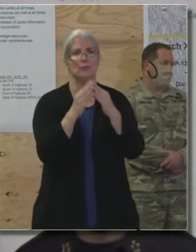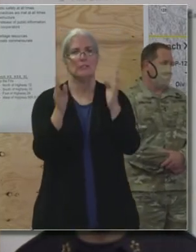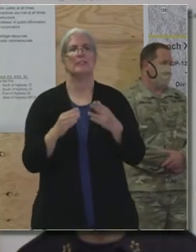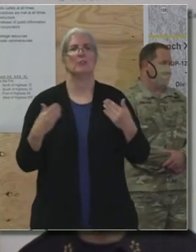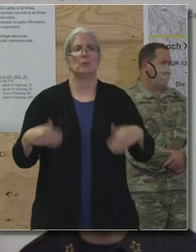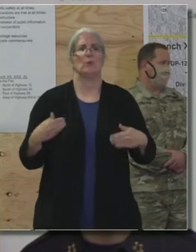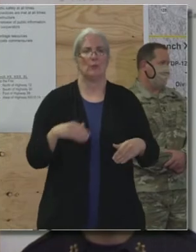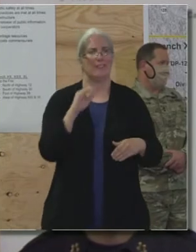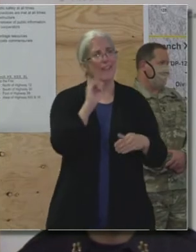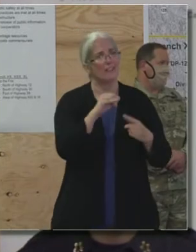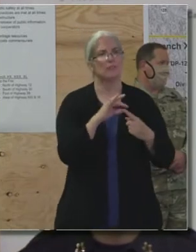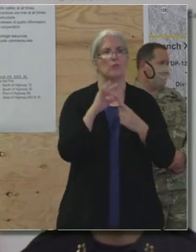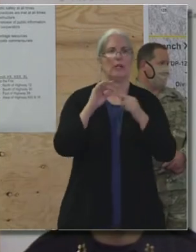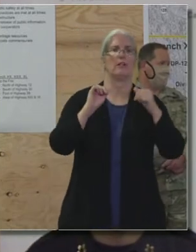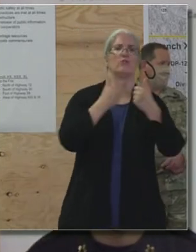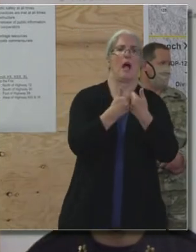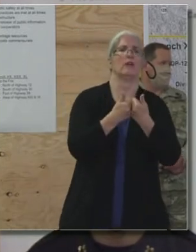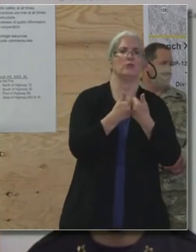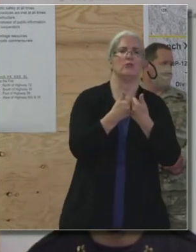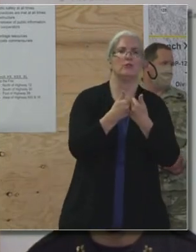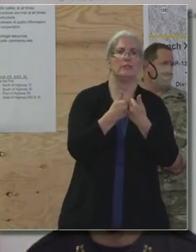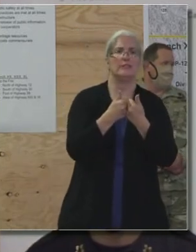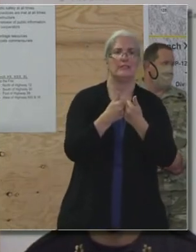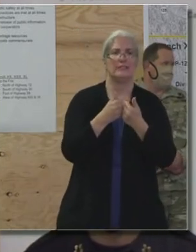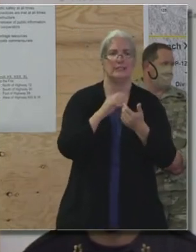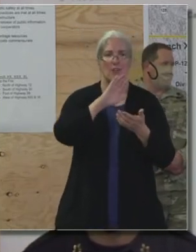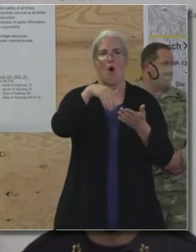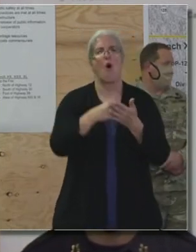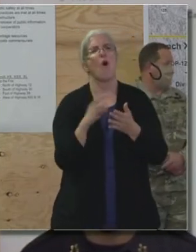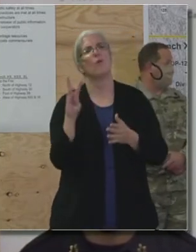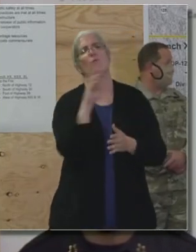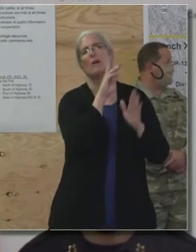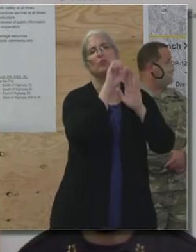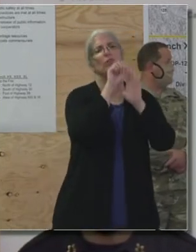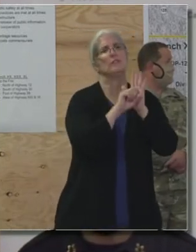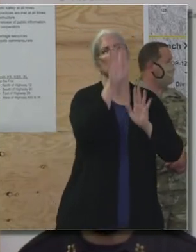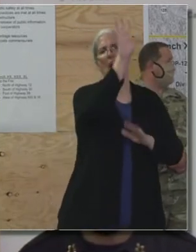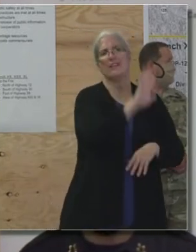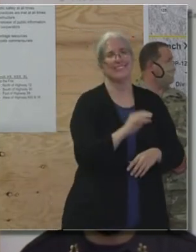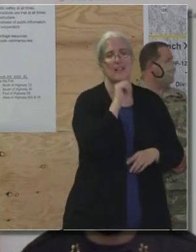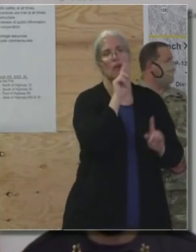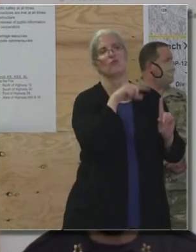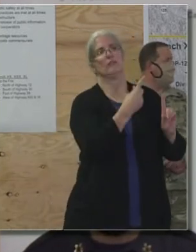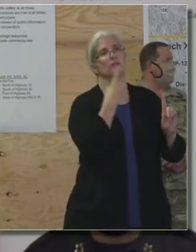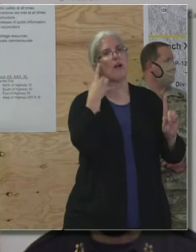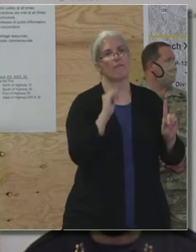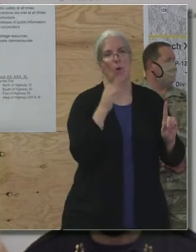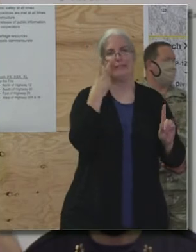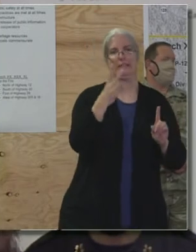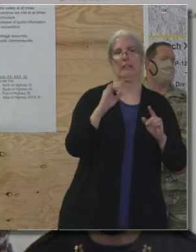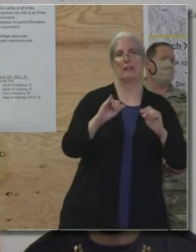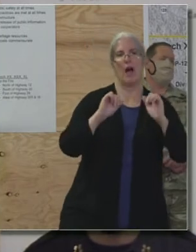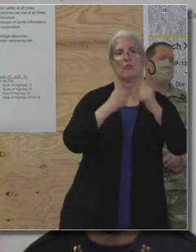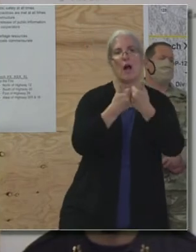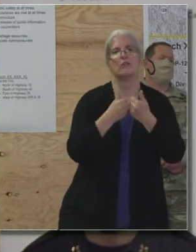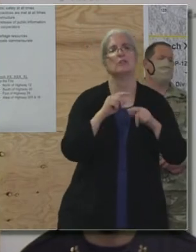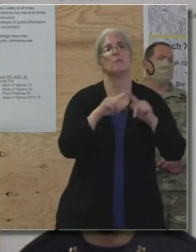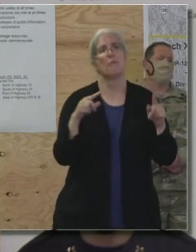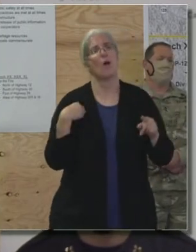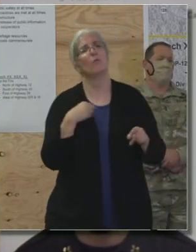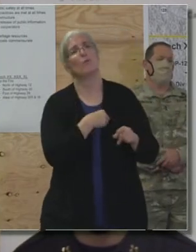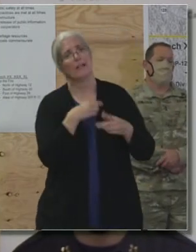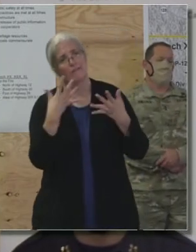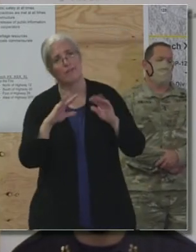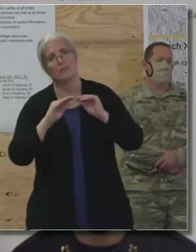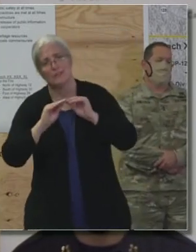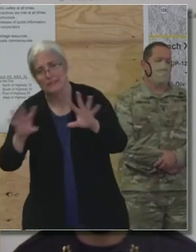particularmente en estados del occidente no solo california pero si tenemos guías y pautas que hemos